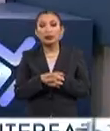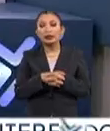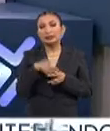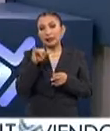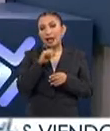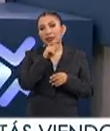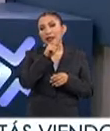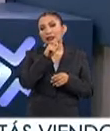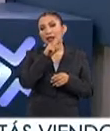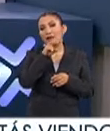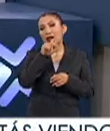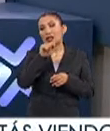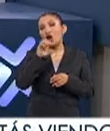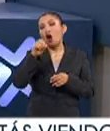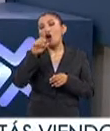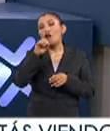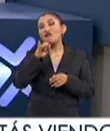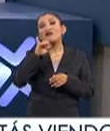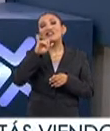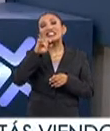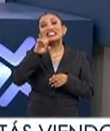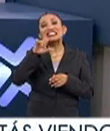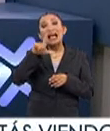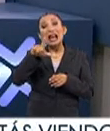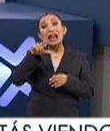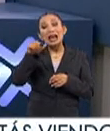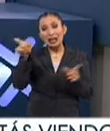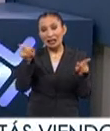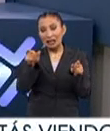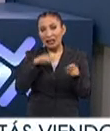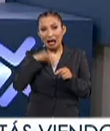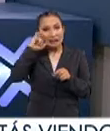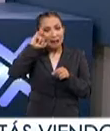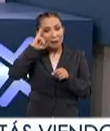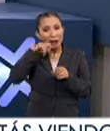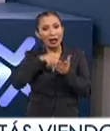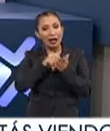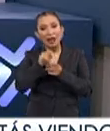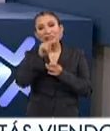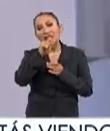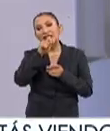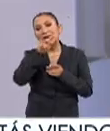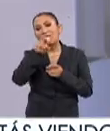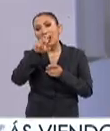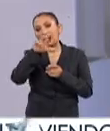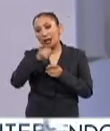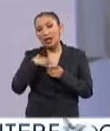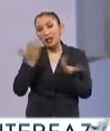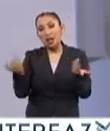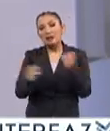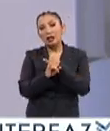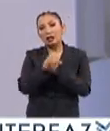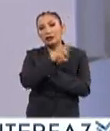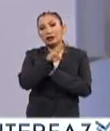Claro, Trixia Valle Oficial, así todo junto, y en Instagram y en Twitter, Trixia Valle, y mi página